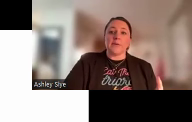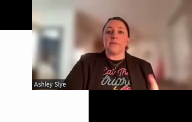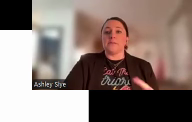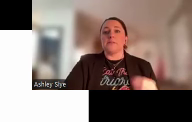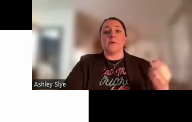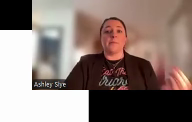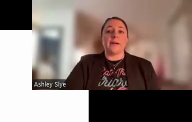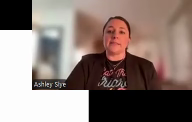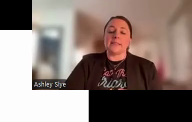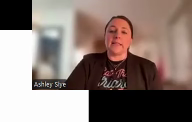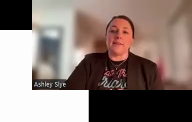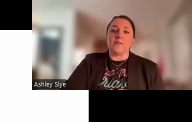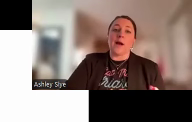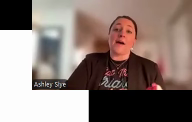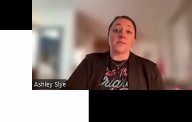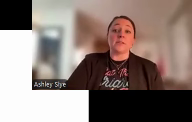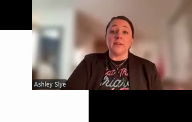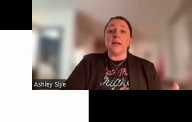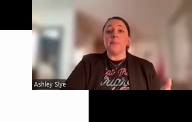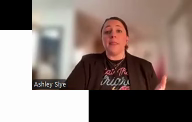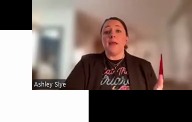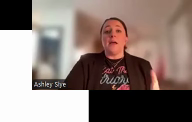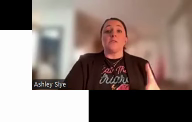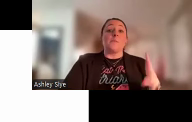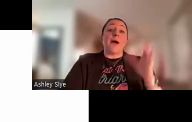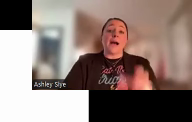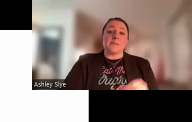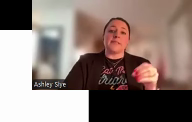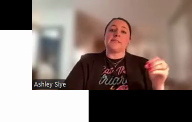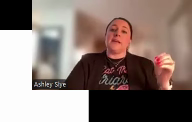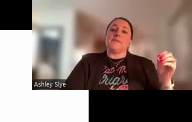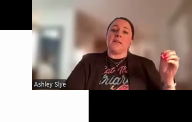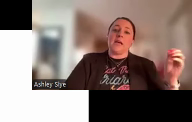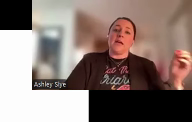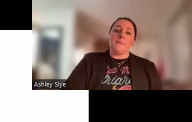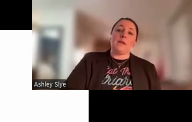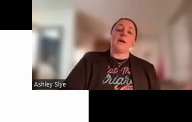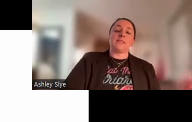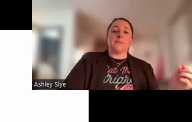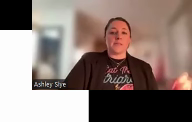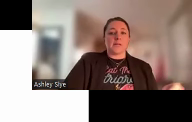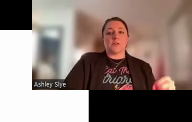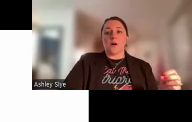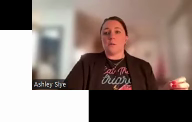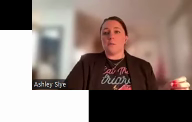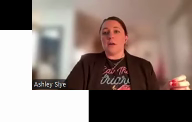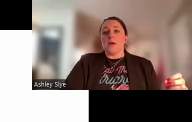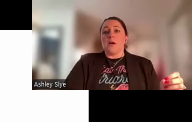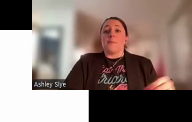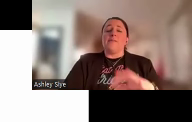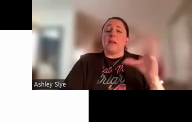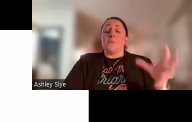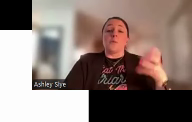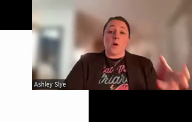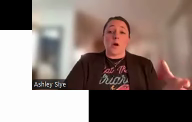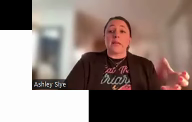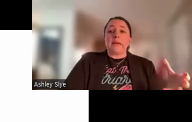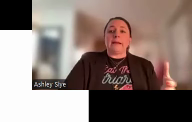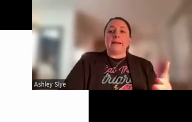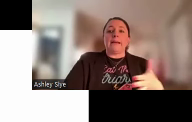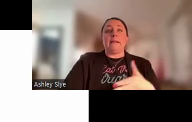Entonces, en cuanto a planeación de seguridad, este es un plan práctico y personalizado que está diseñado para